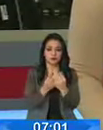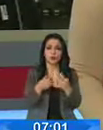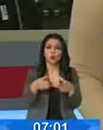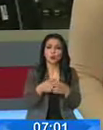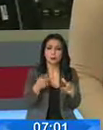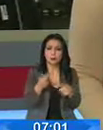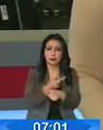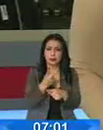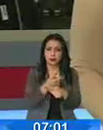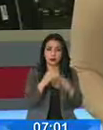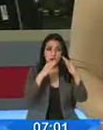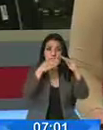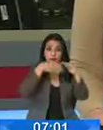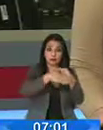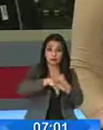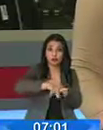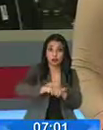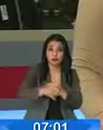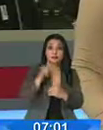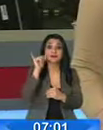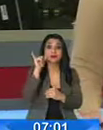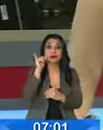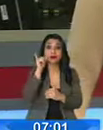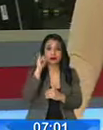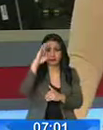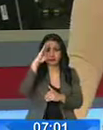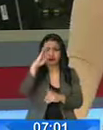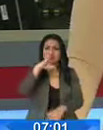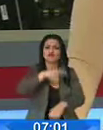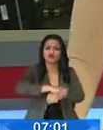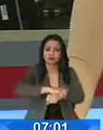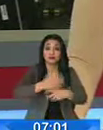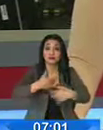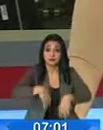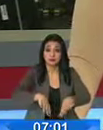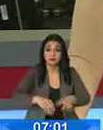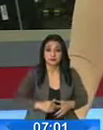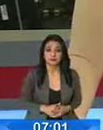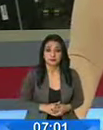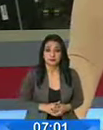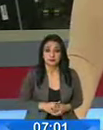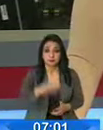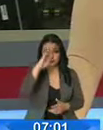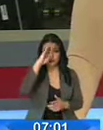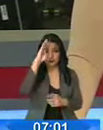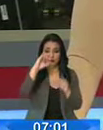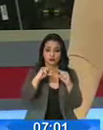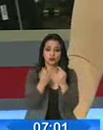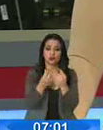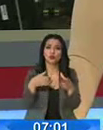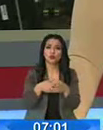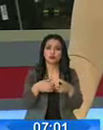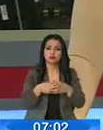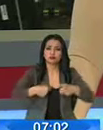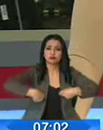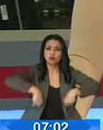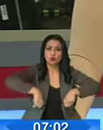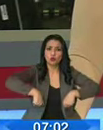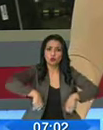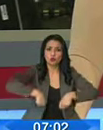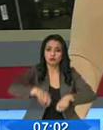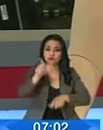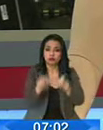fue detenida en el sector de Sangolquí, esto es en el cantón de Rumiñahui. Además, policías del grupo de operaciones motorizadas capturaron a